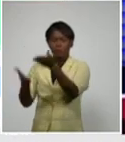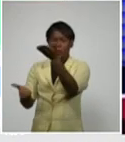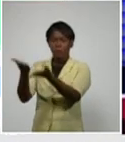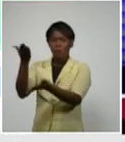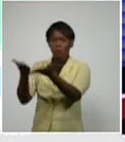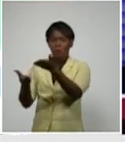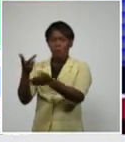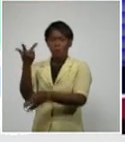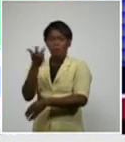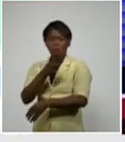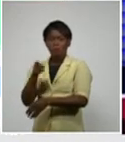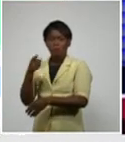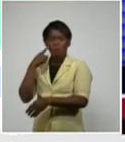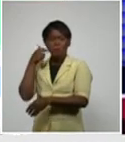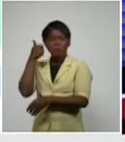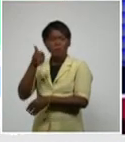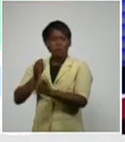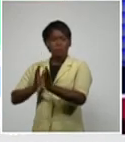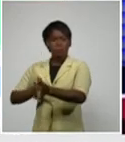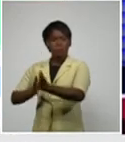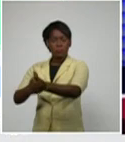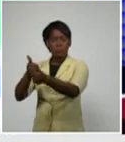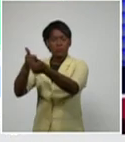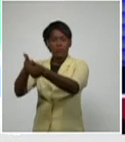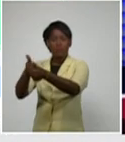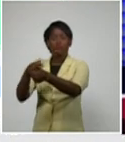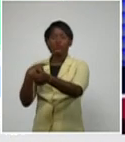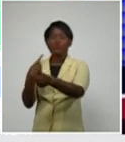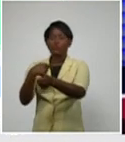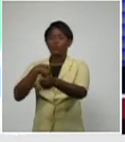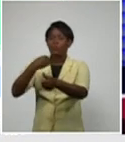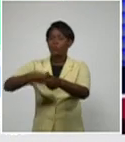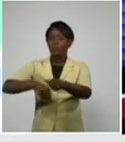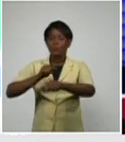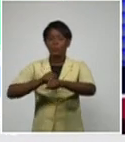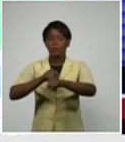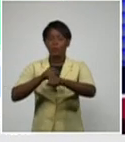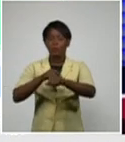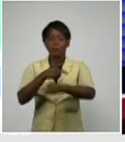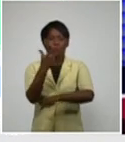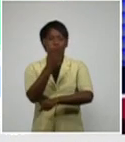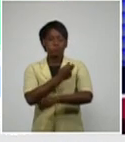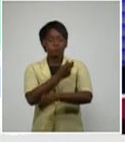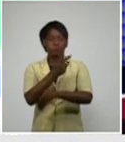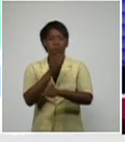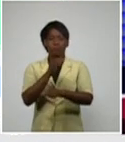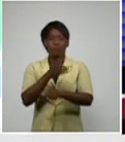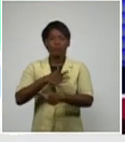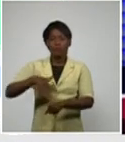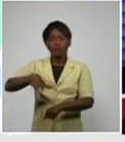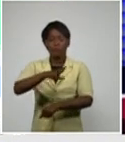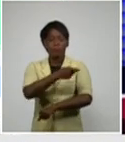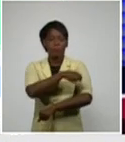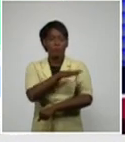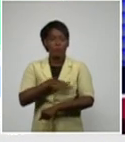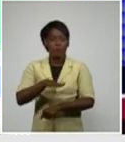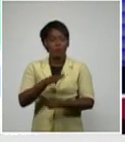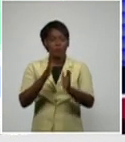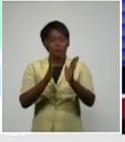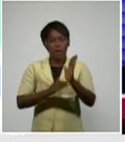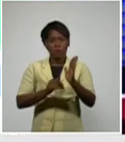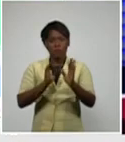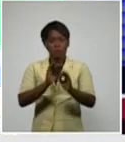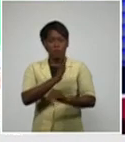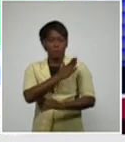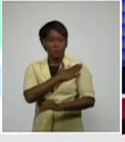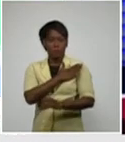por no hablar de eventos adversos que ya tienen otra magnitud, que eso se presenta en las vacunas, han sido mínimas